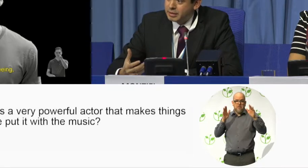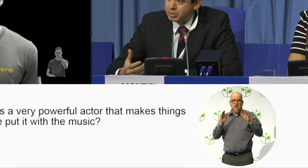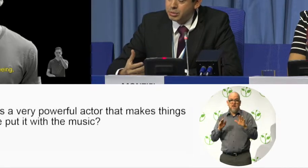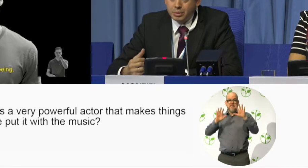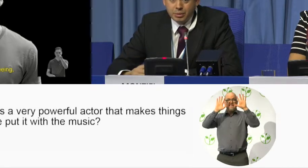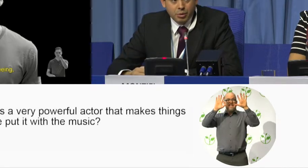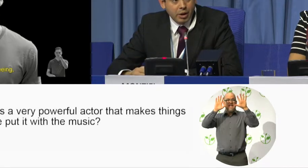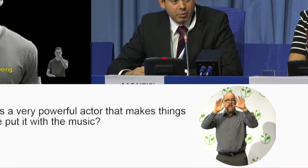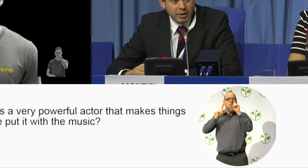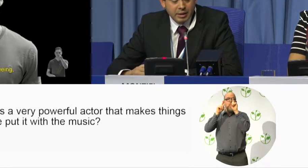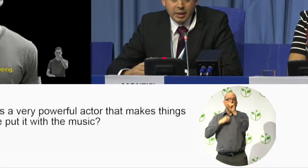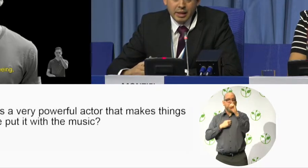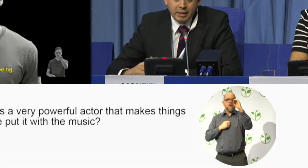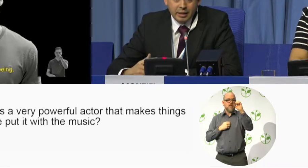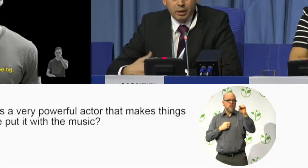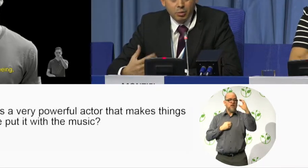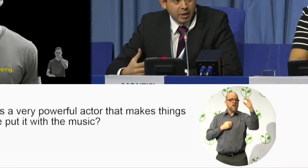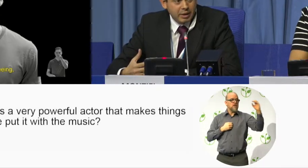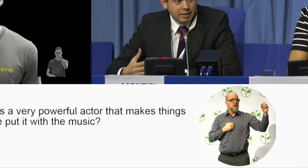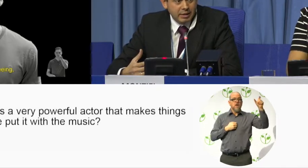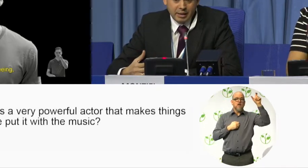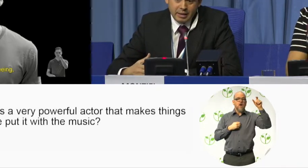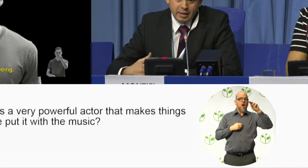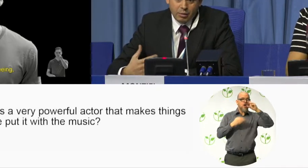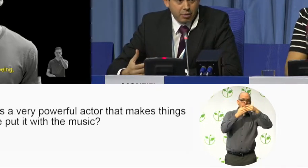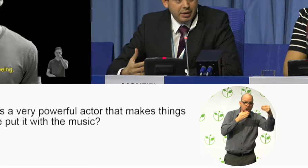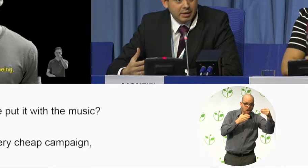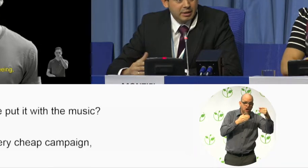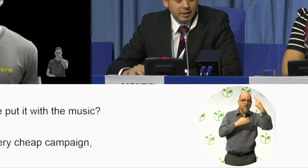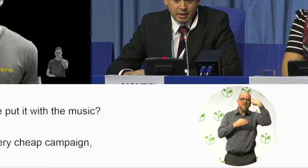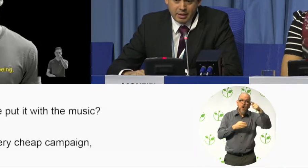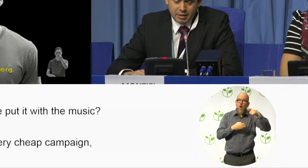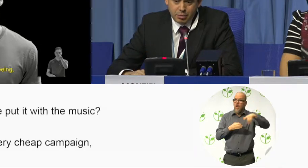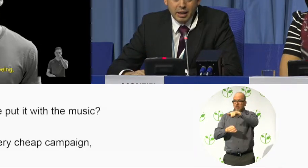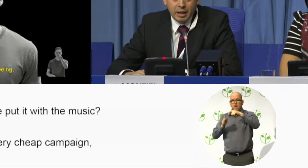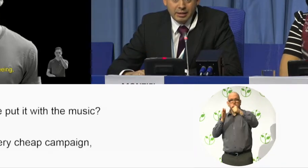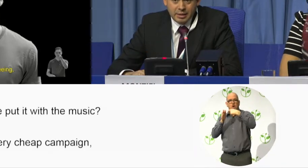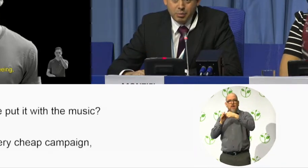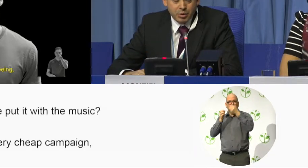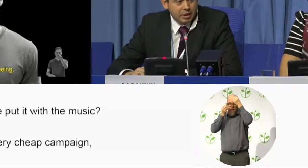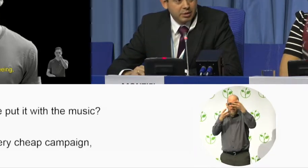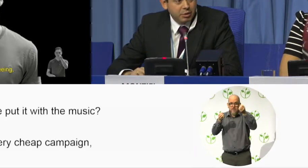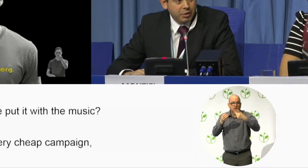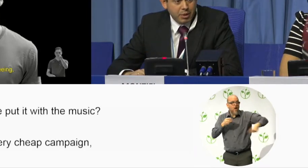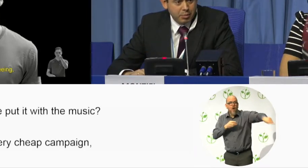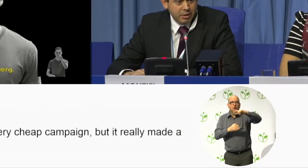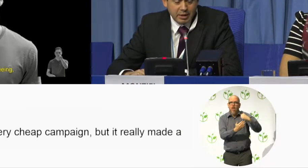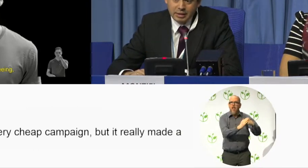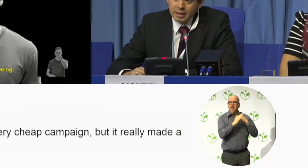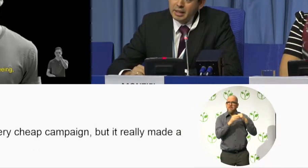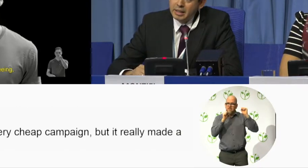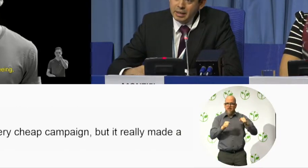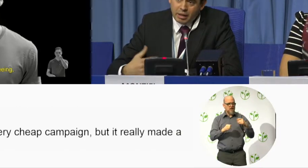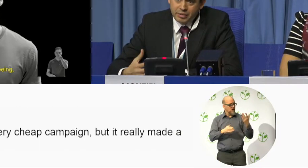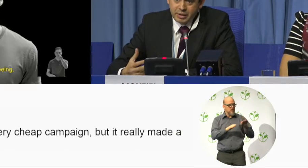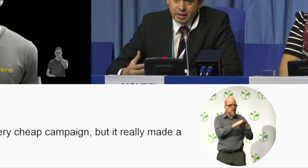empezó a colaborar. Después, las empresas y las autoridades se realizaron la importancia de las rampas.